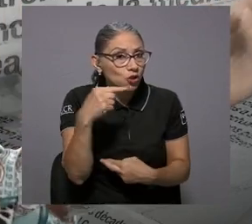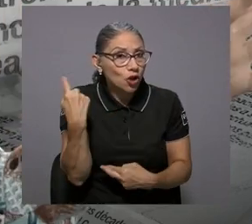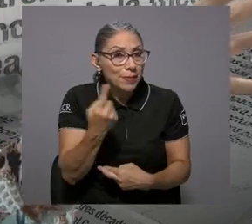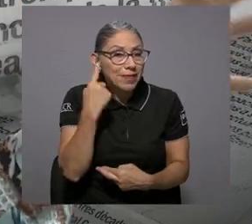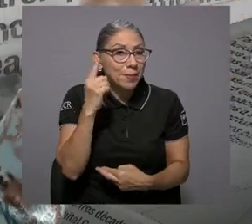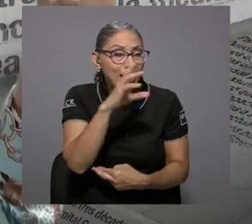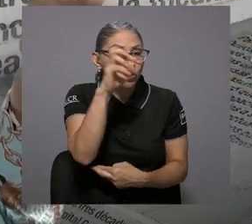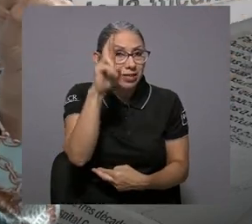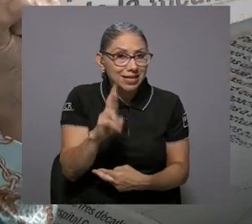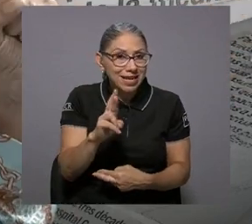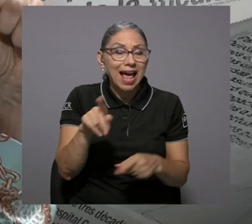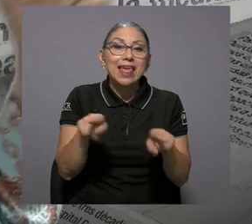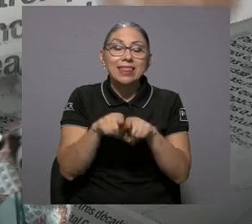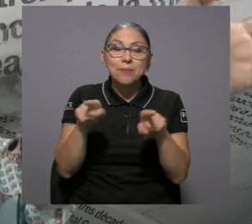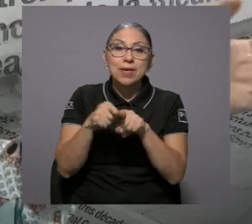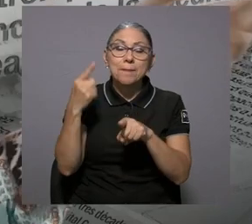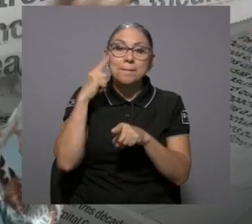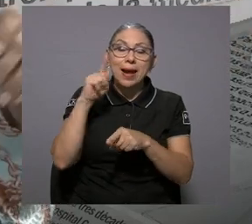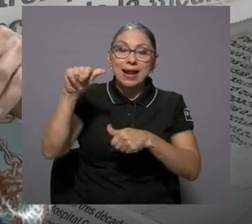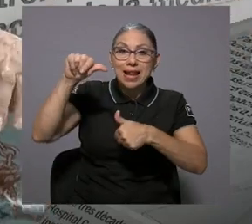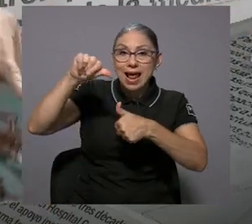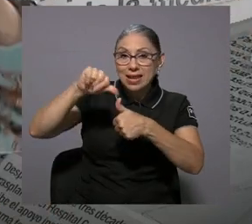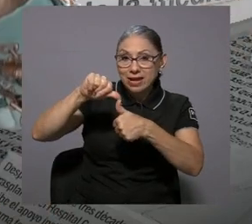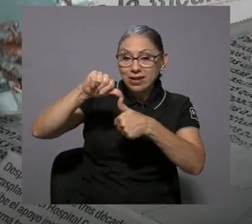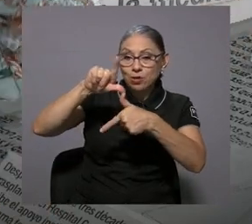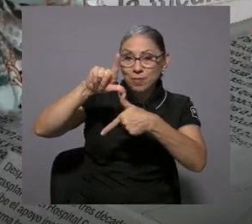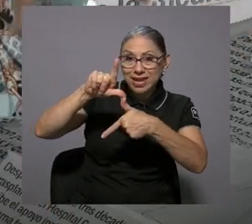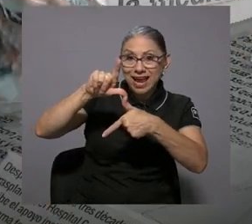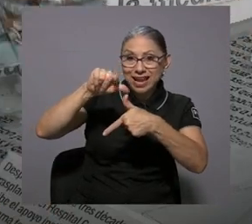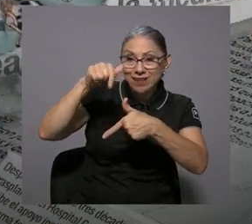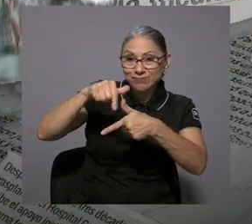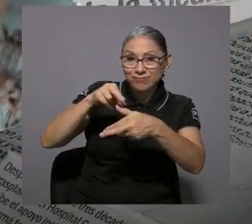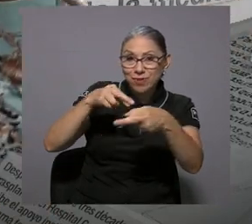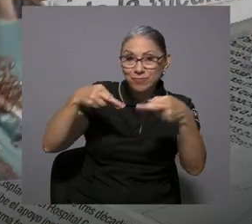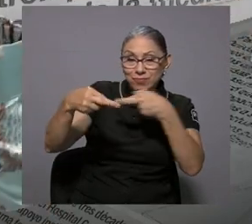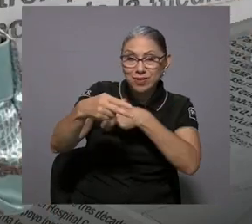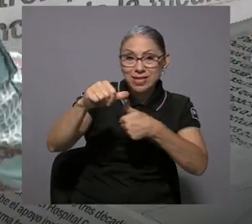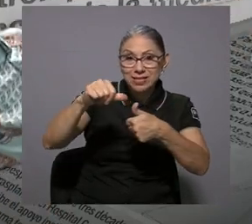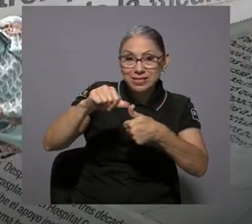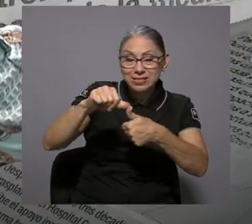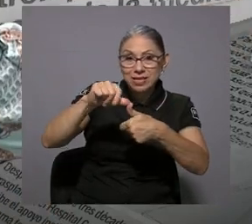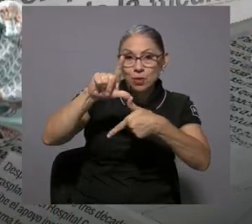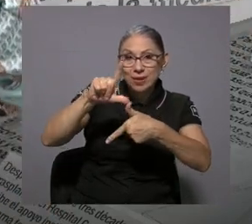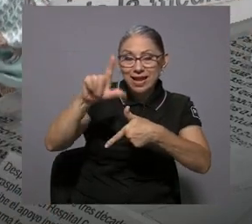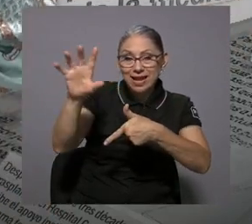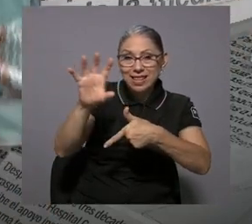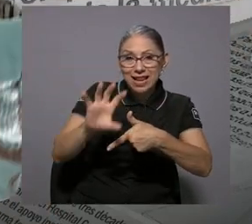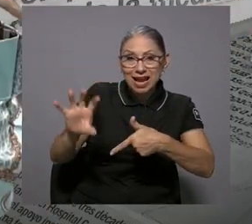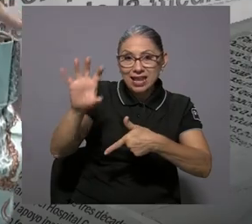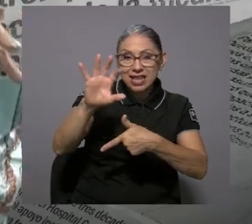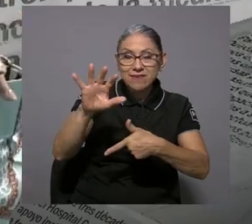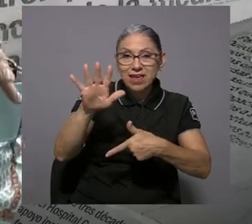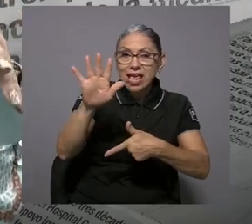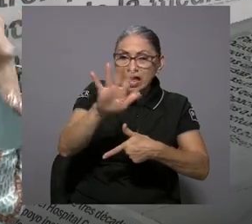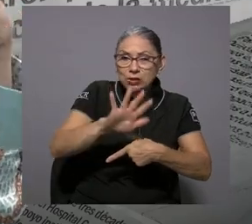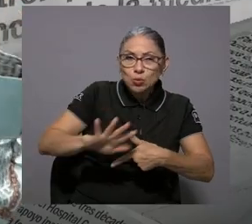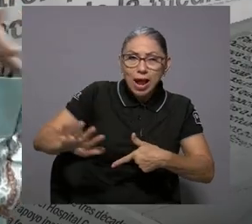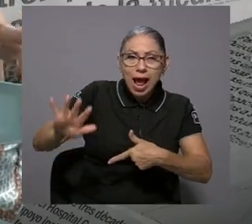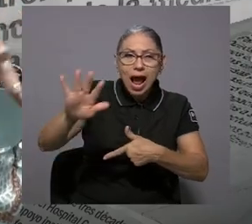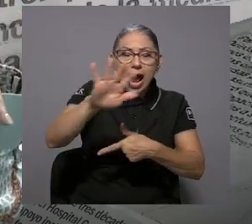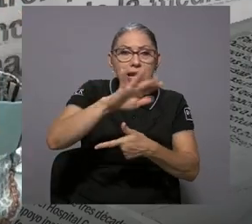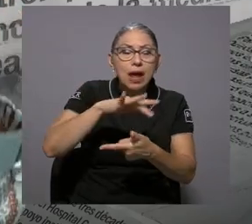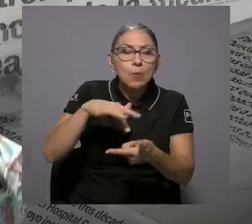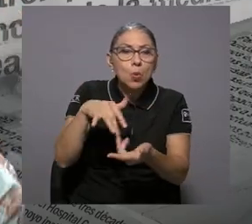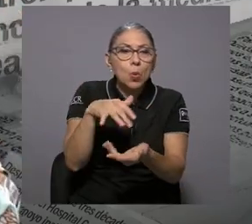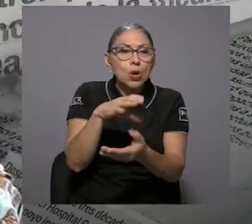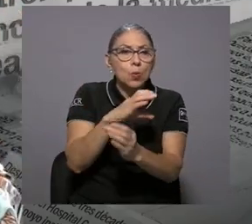Rica, sino para el área centroamericana, porque es un área centroamericana y el Caribe, es una área muy vulnerable en cuanto